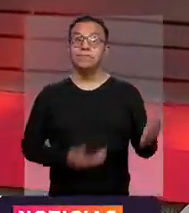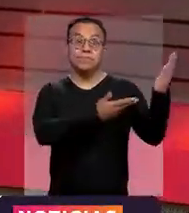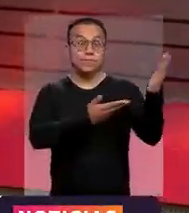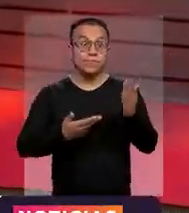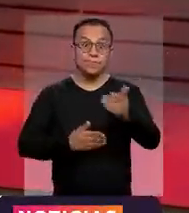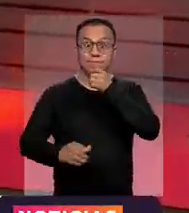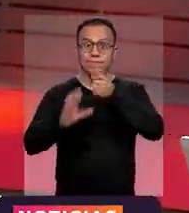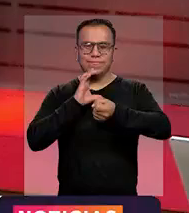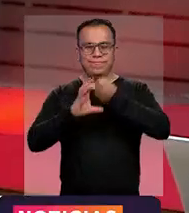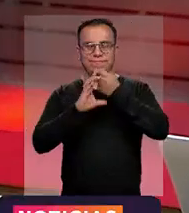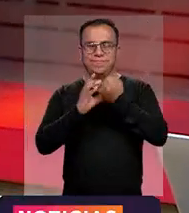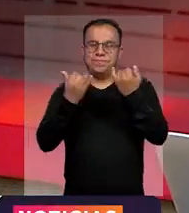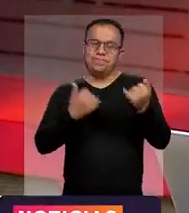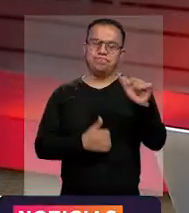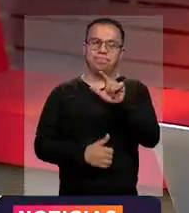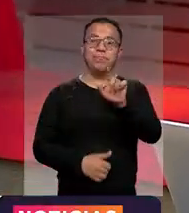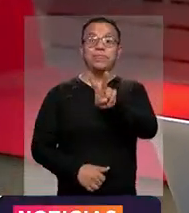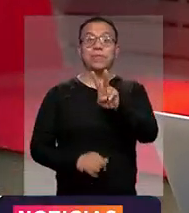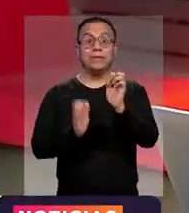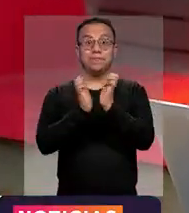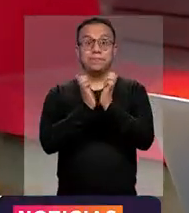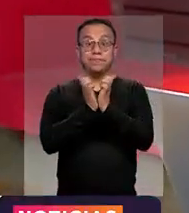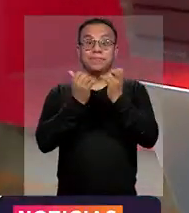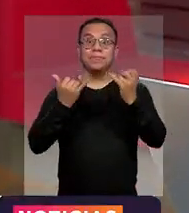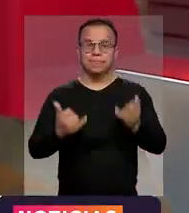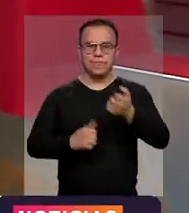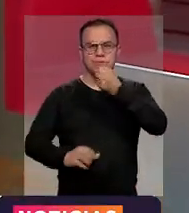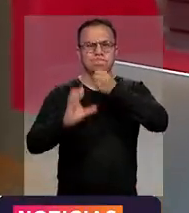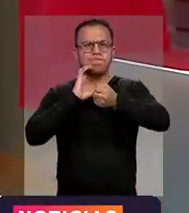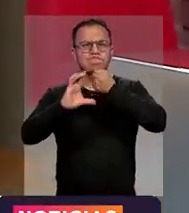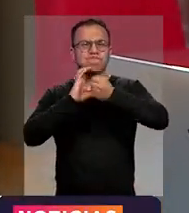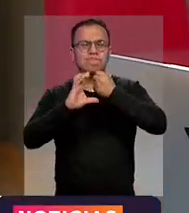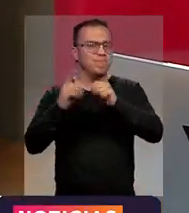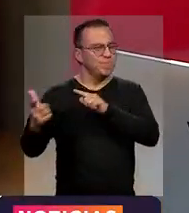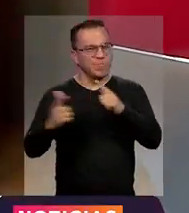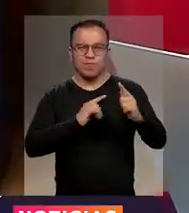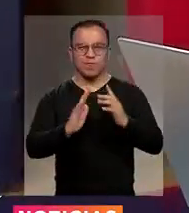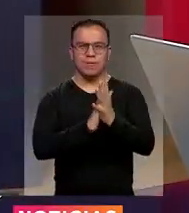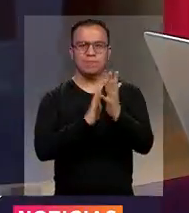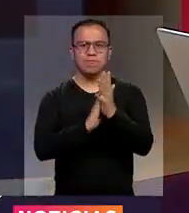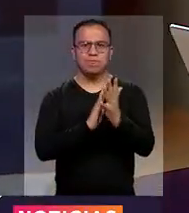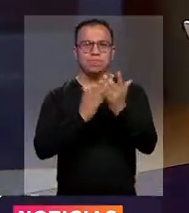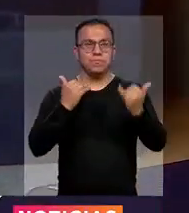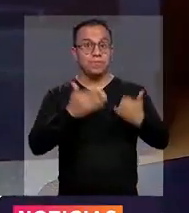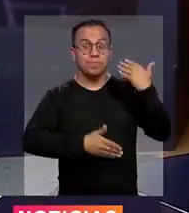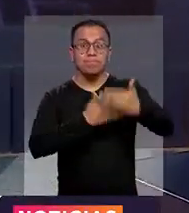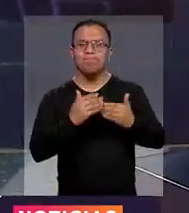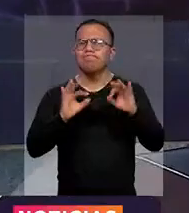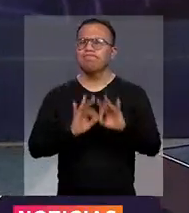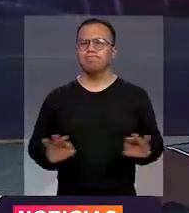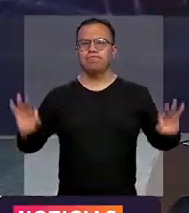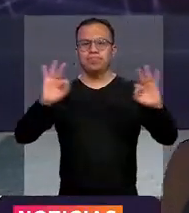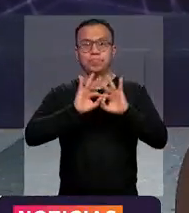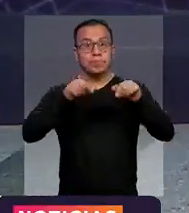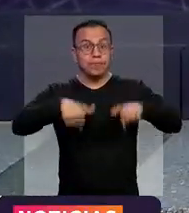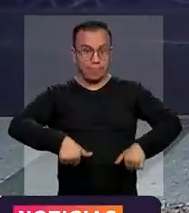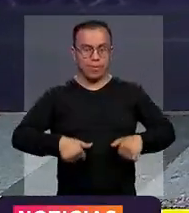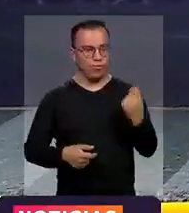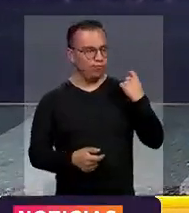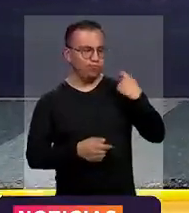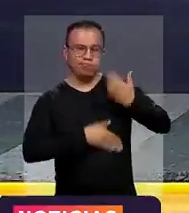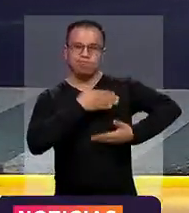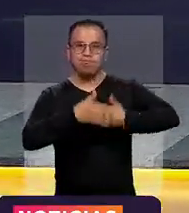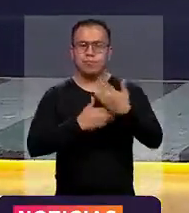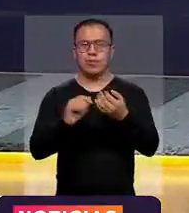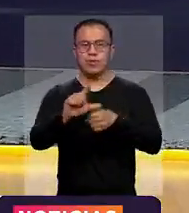Bienvenidos a Noticias Capital. Hoy es lunes 2 de mayo y junto a nuestros periodistas estamos listos para contarles los hechos más importantes ocurridos en las últimas horas